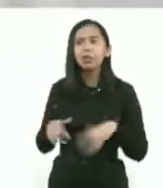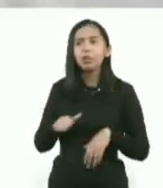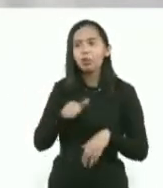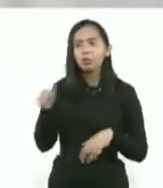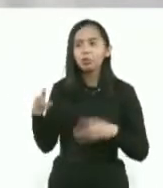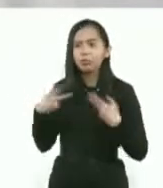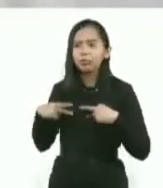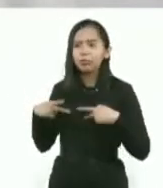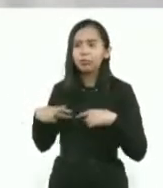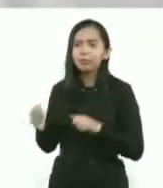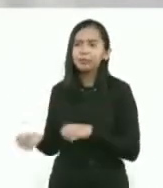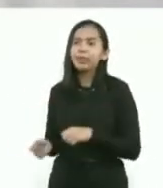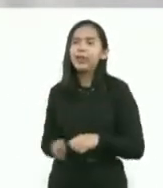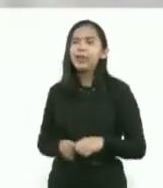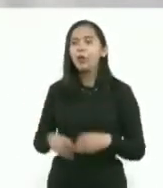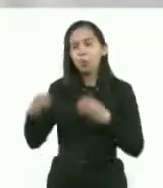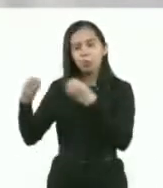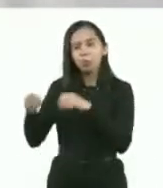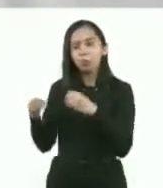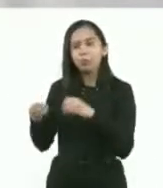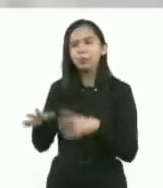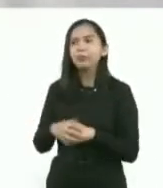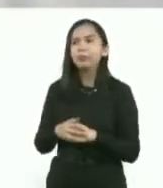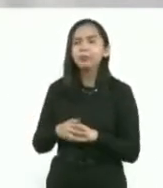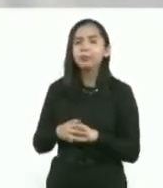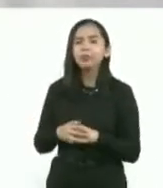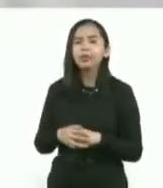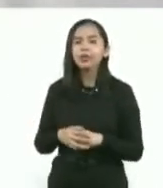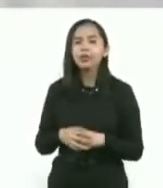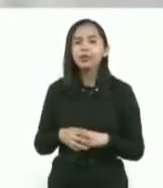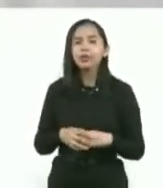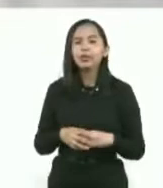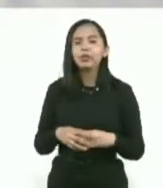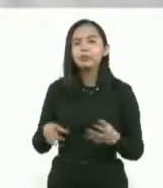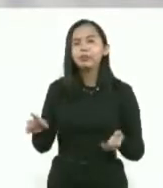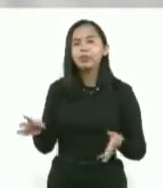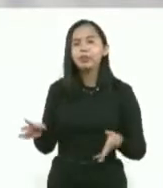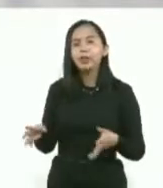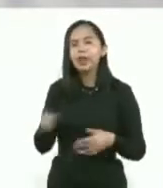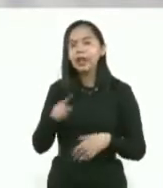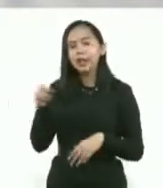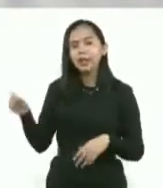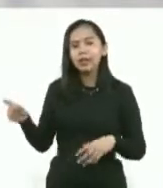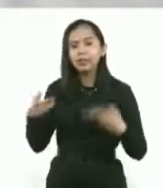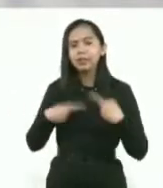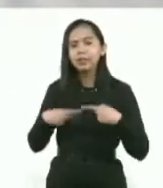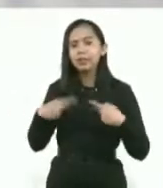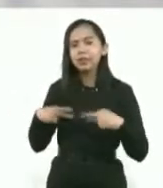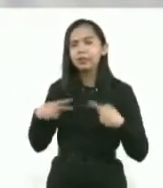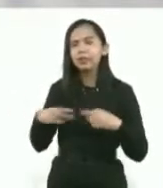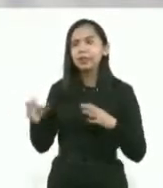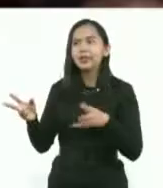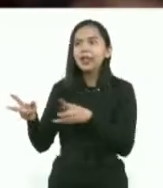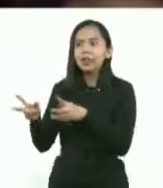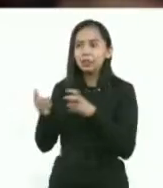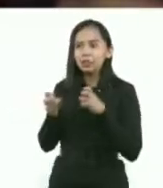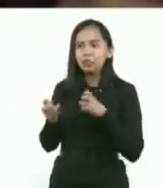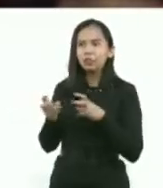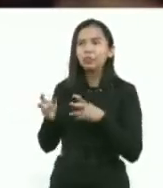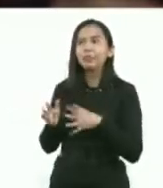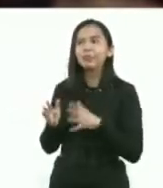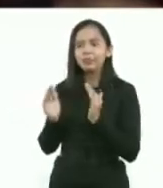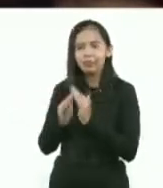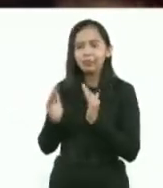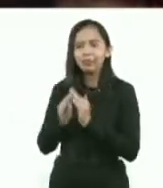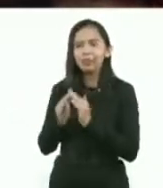ocupado, muchos de ellos por, si no organizaciones criminales, pues sí por personas que se dedicaban a la delincuencia.